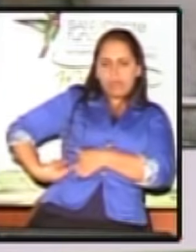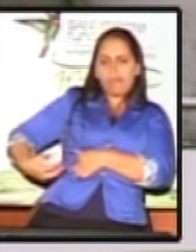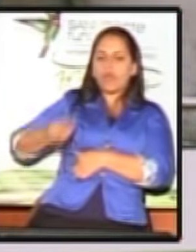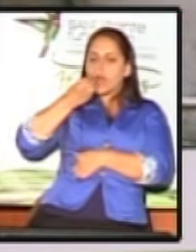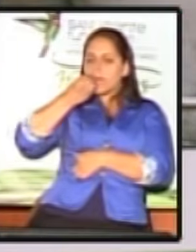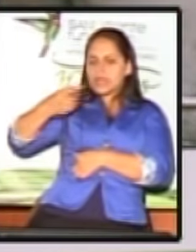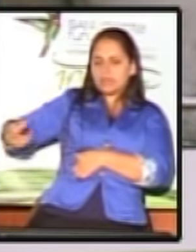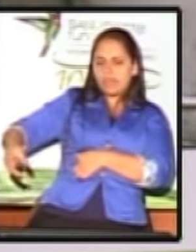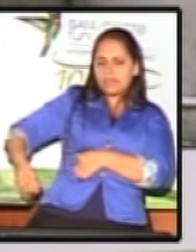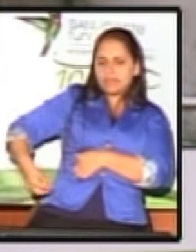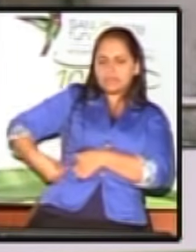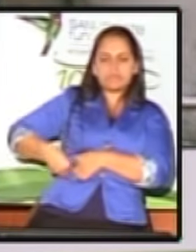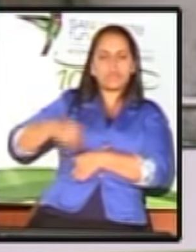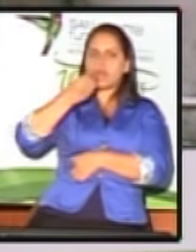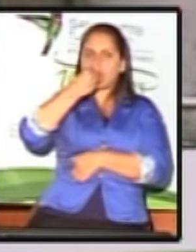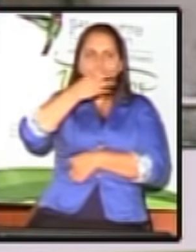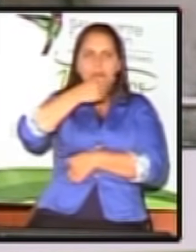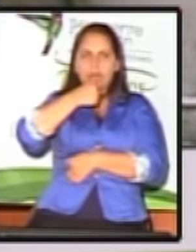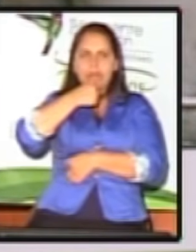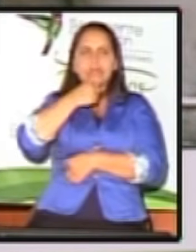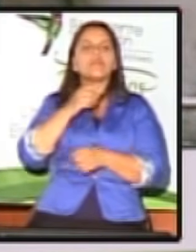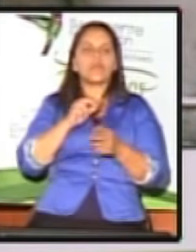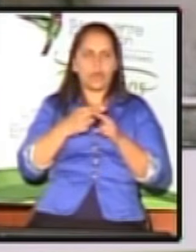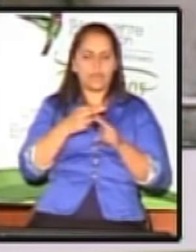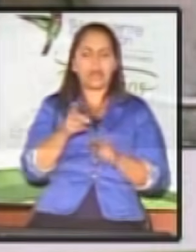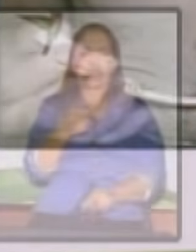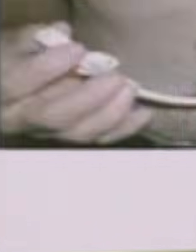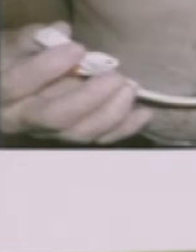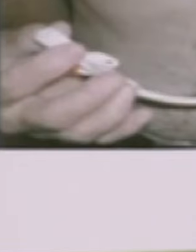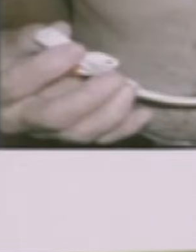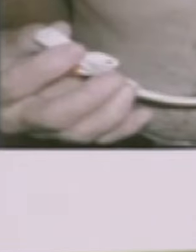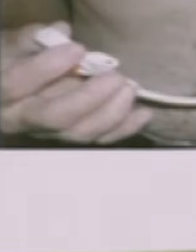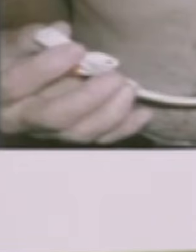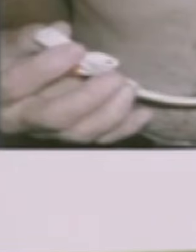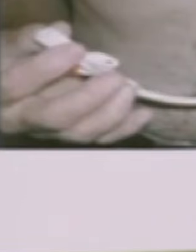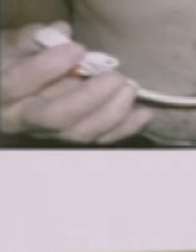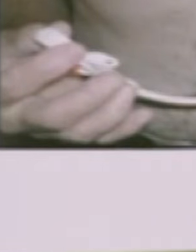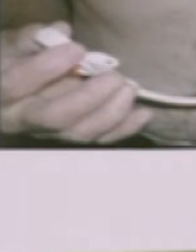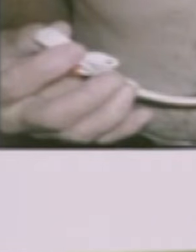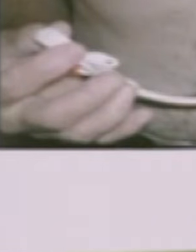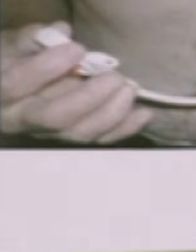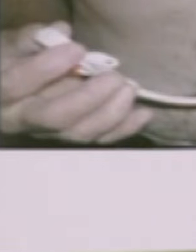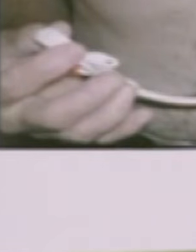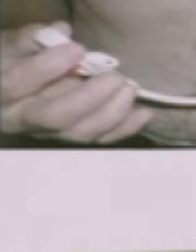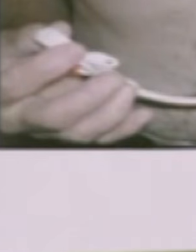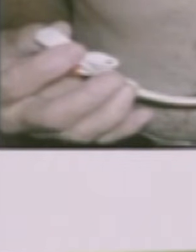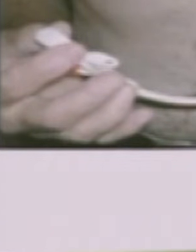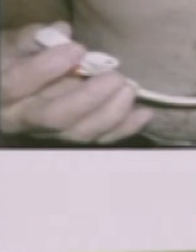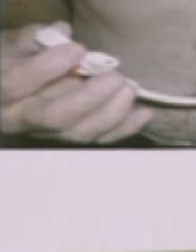es por donde va a quedar expuesto. Se llama gastrostomía, se hace percutánea o también se hace bajo otros